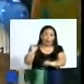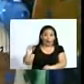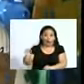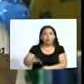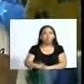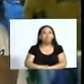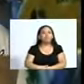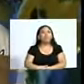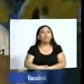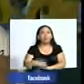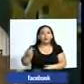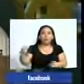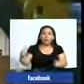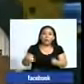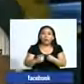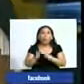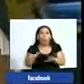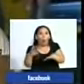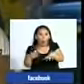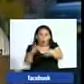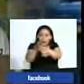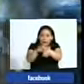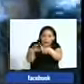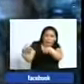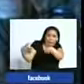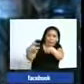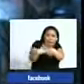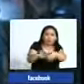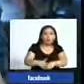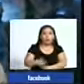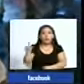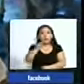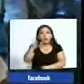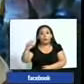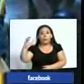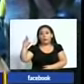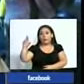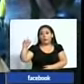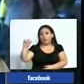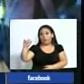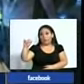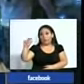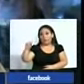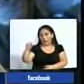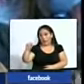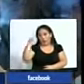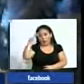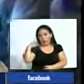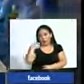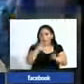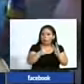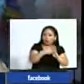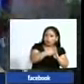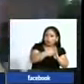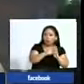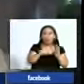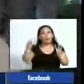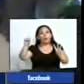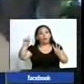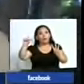que lamentablemente quedó atrapada entre los hierros del vehículo. Cristina Morales, ¿de cuántos años?